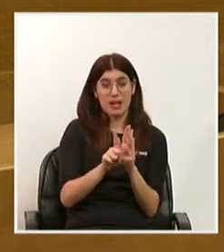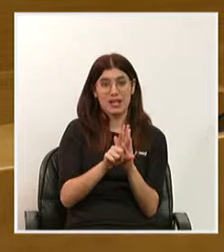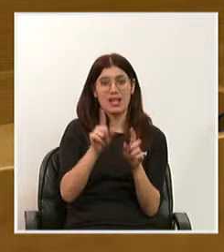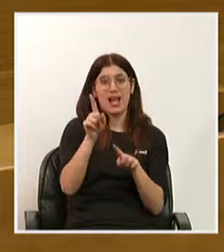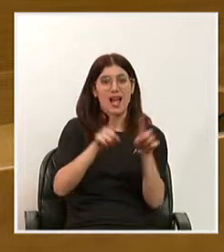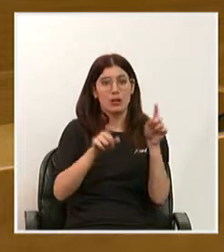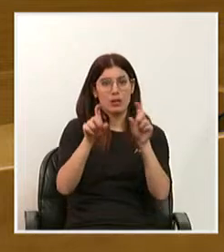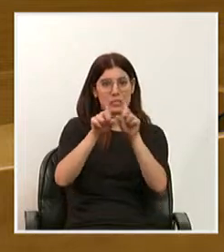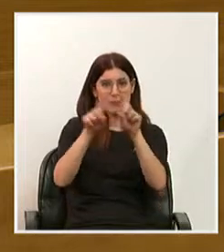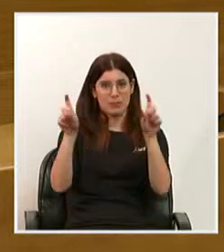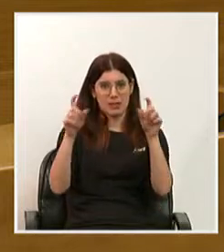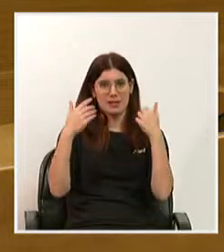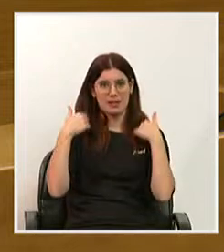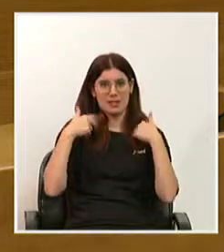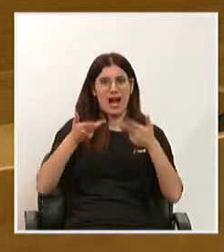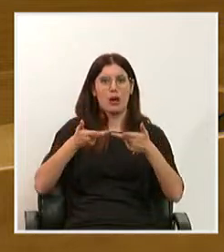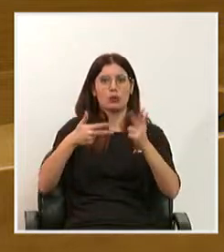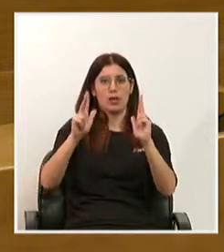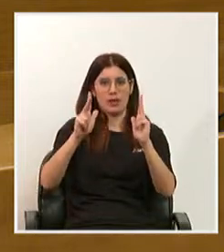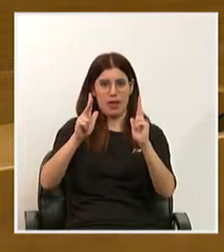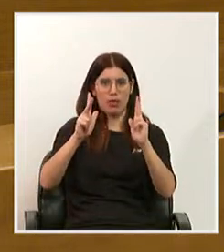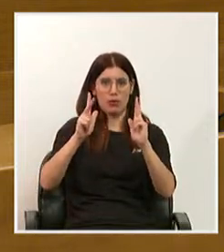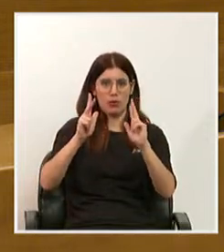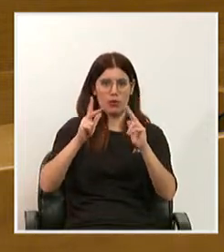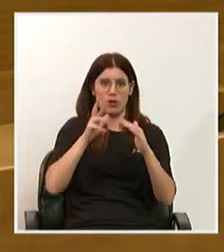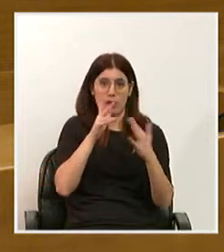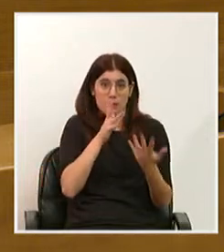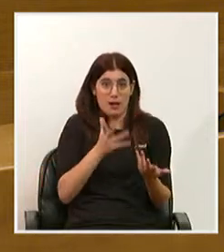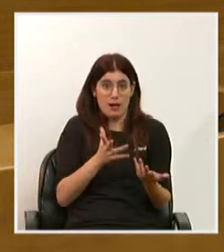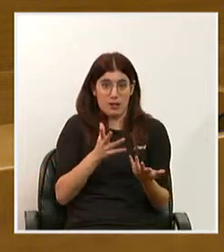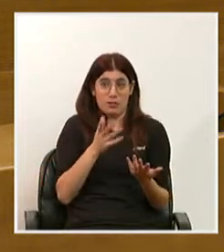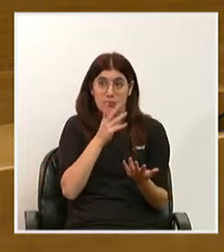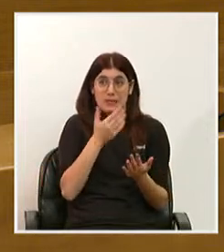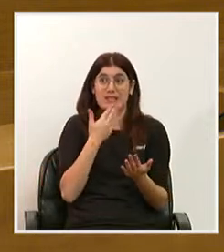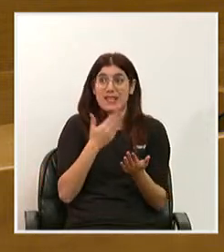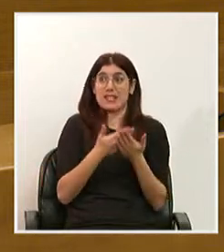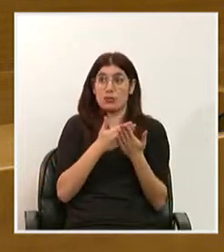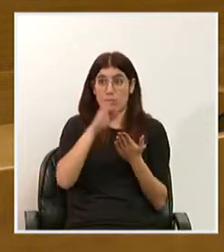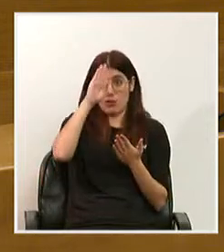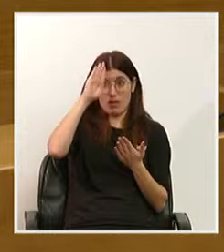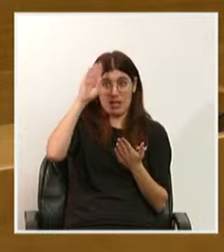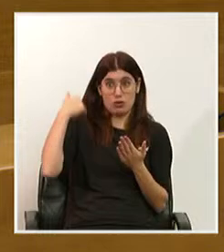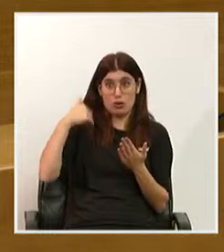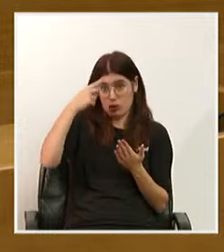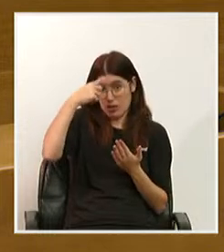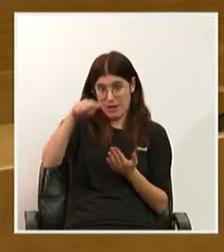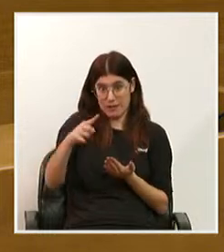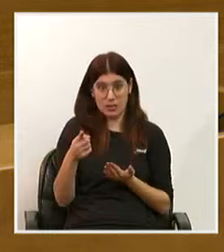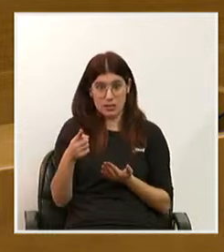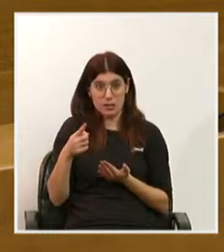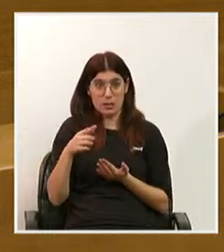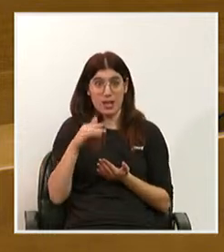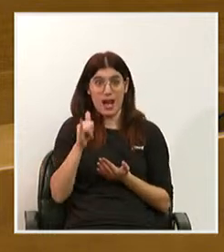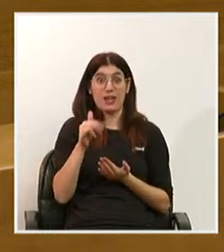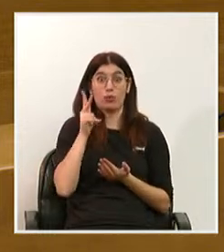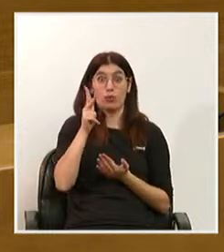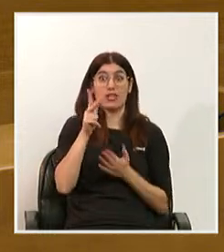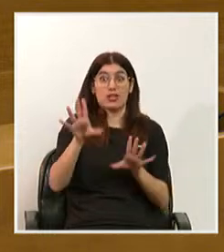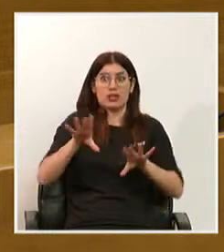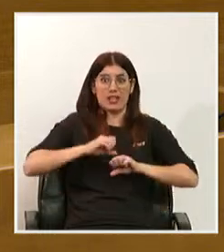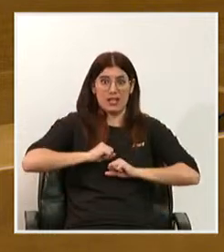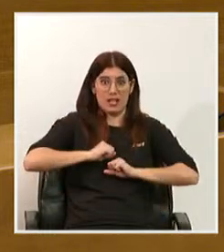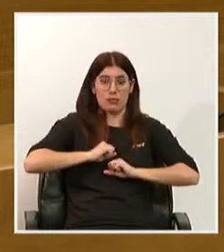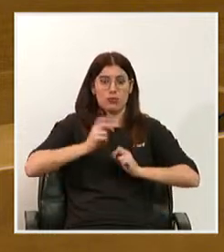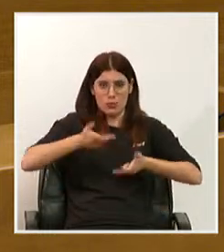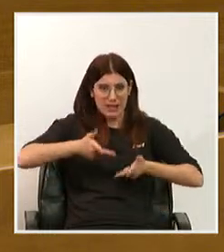tienen autorizaciones en vigor para cualquier persona que haya estudiado derecho existen unos derechos adquiridos una libertad de